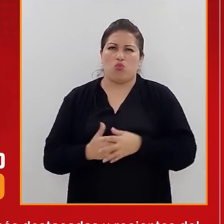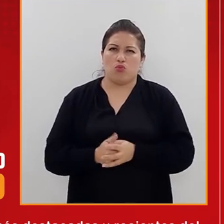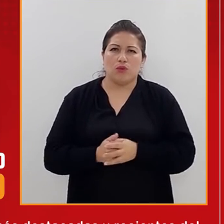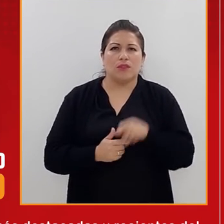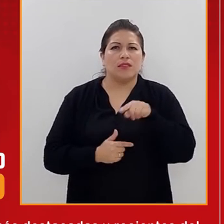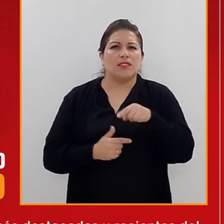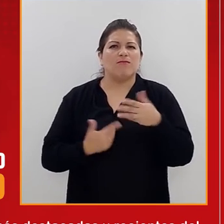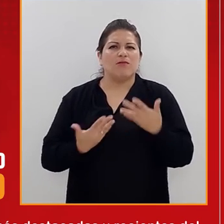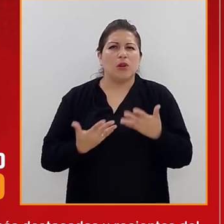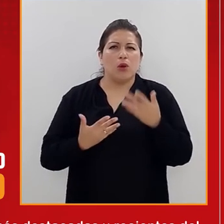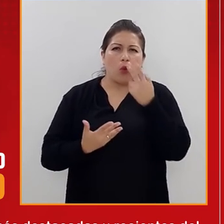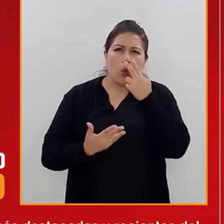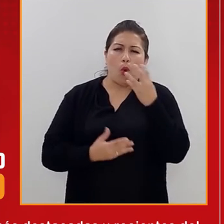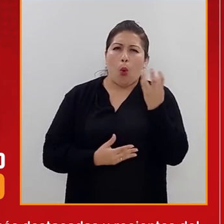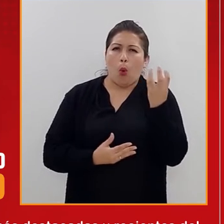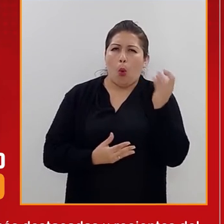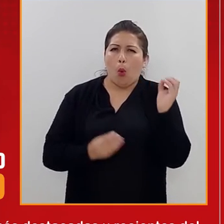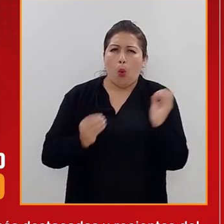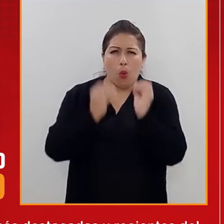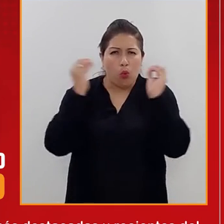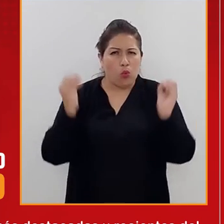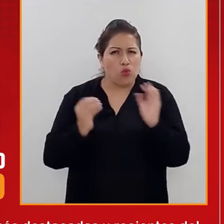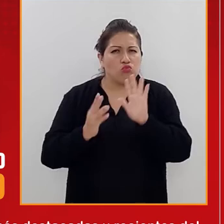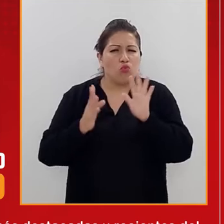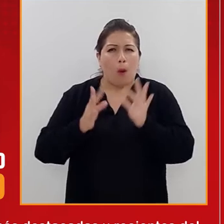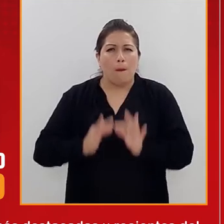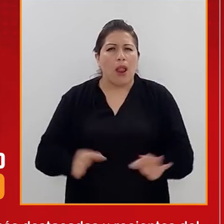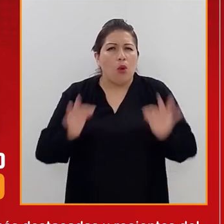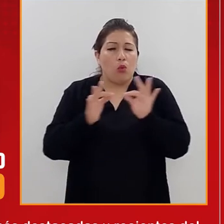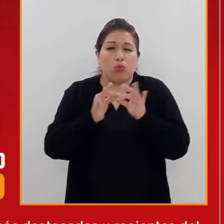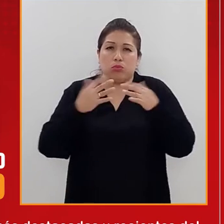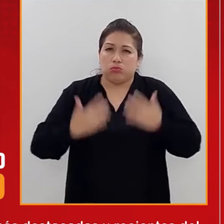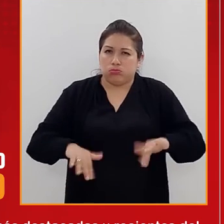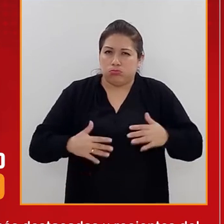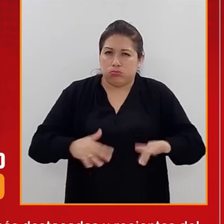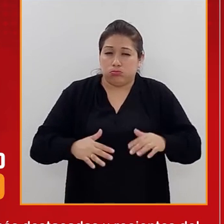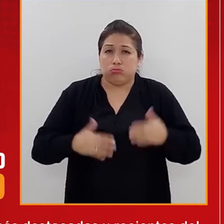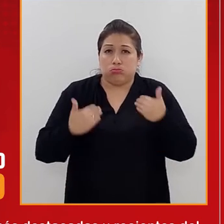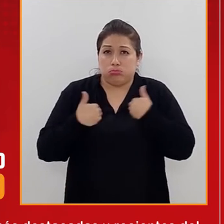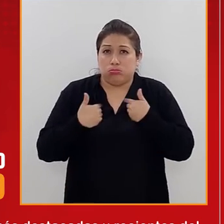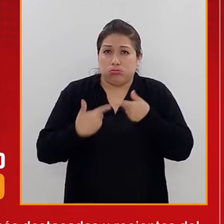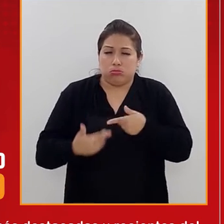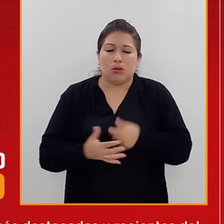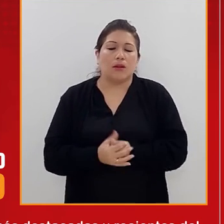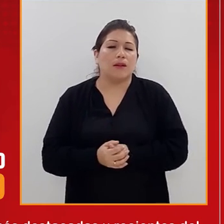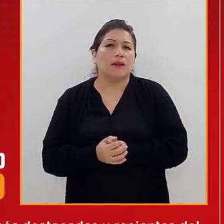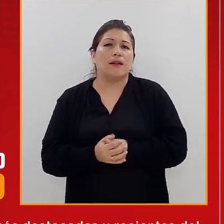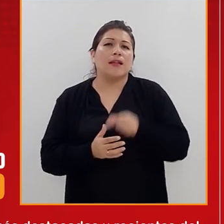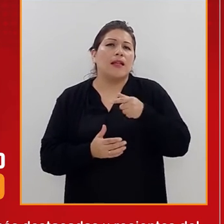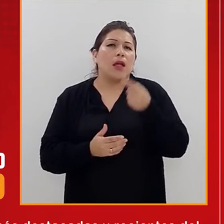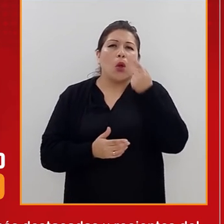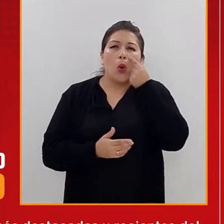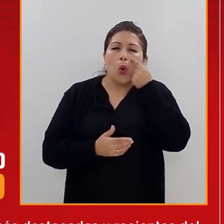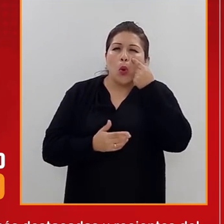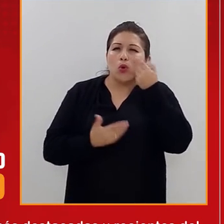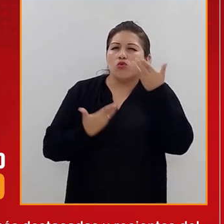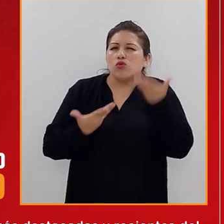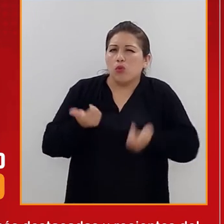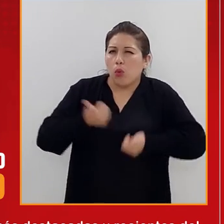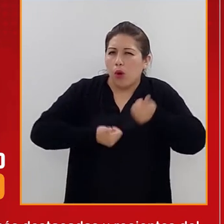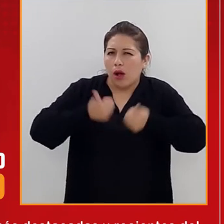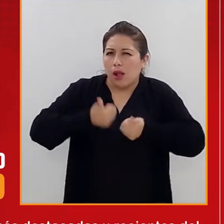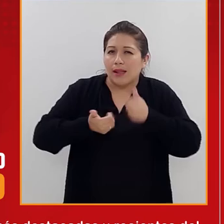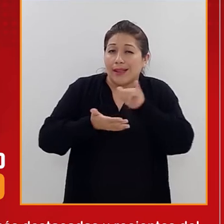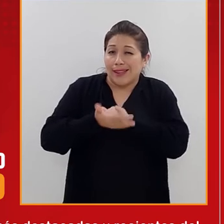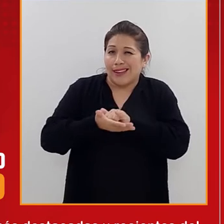aunada a la joroba ojiva, con el oro y su valor simbólico sagrado, la fuerza generatriz, la fecundidad